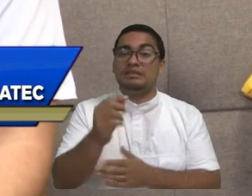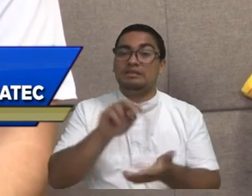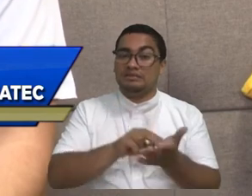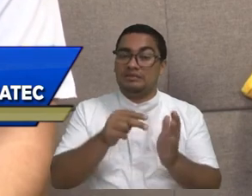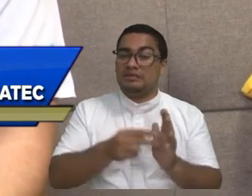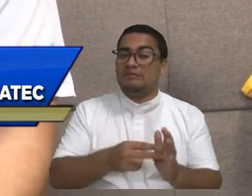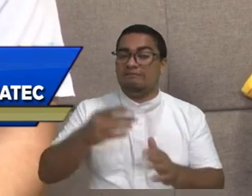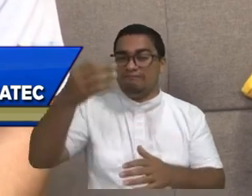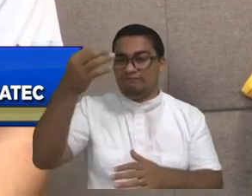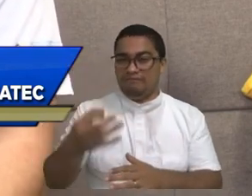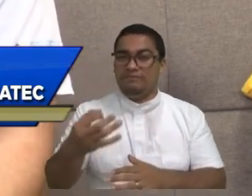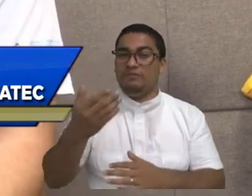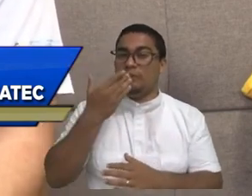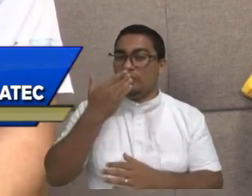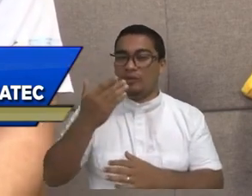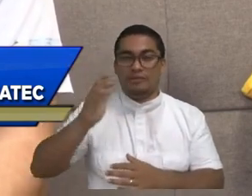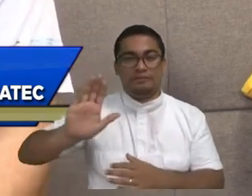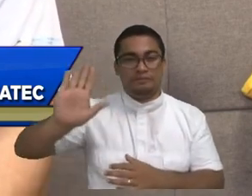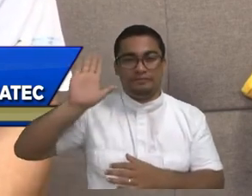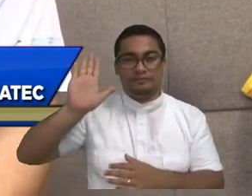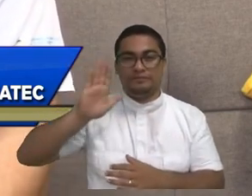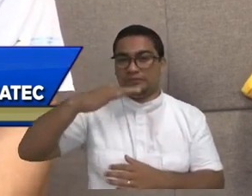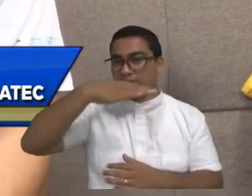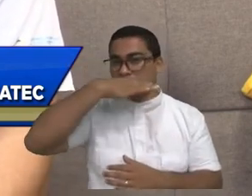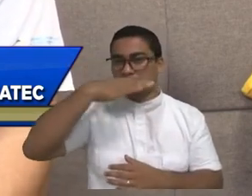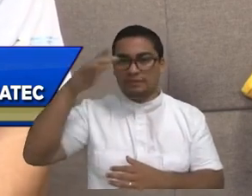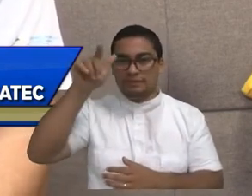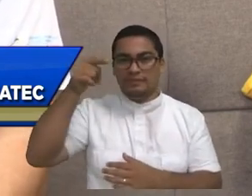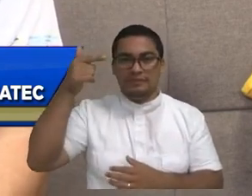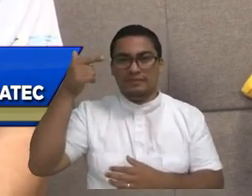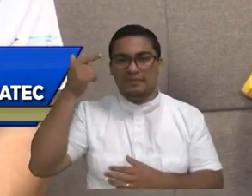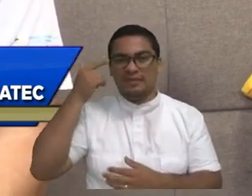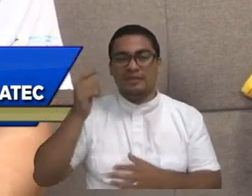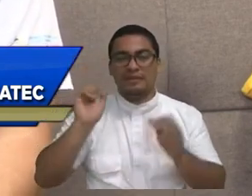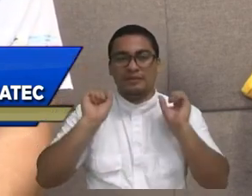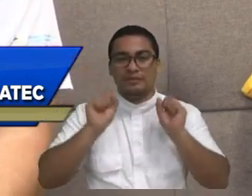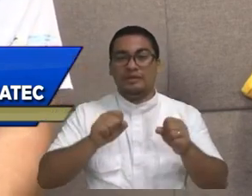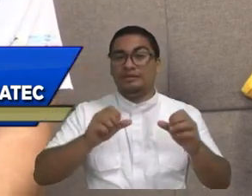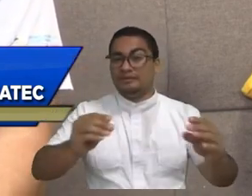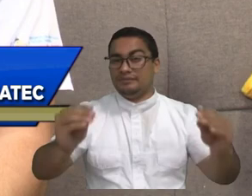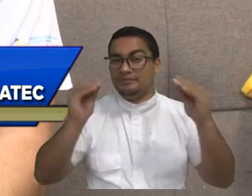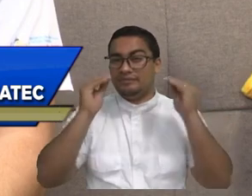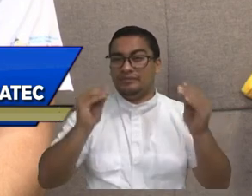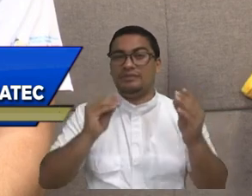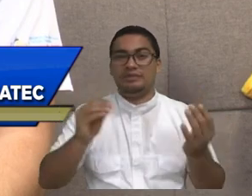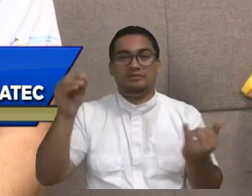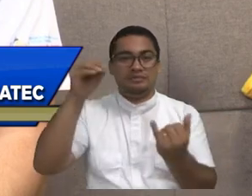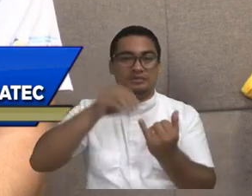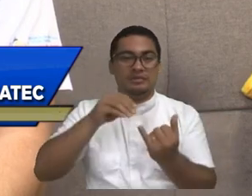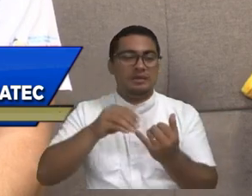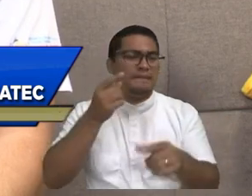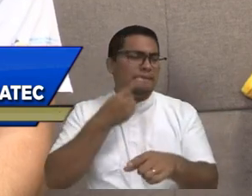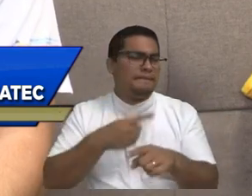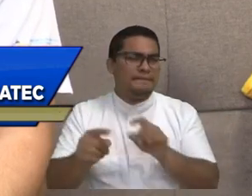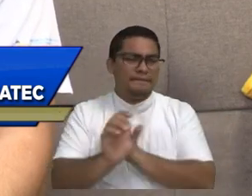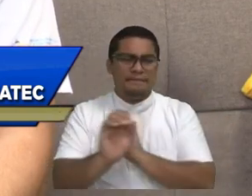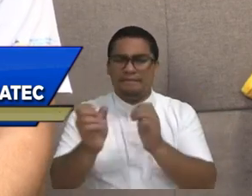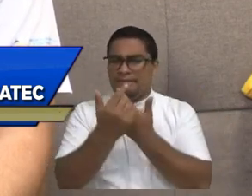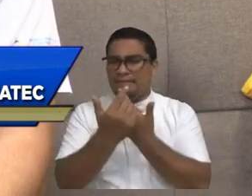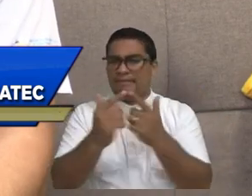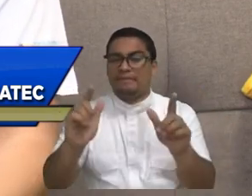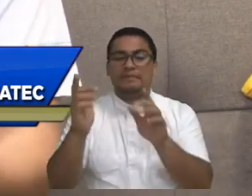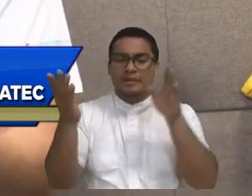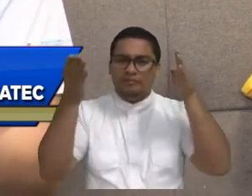compromiso de nuestro viejo buen gobierno sandinista de llevar una educación técnica una capacitación gratuita de calidad a la